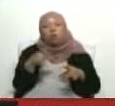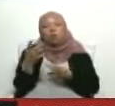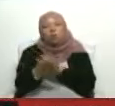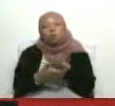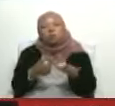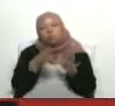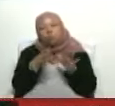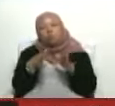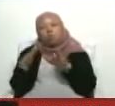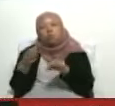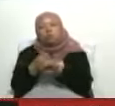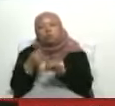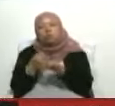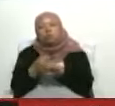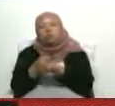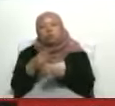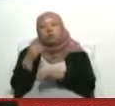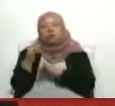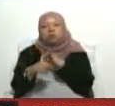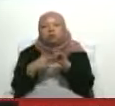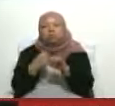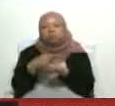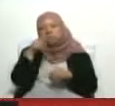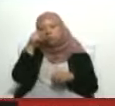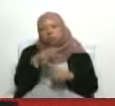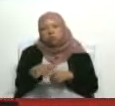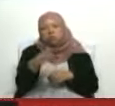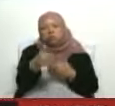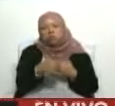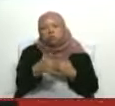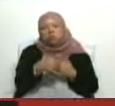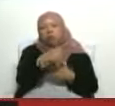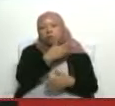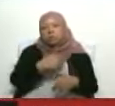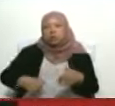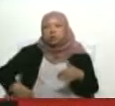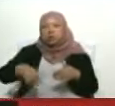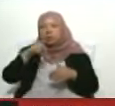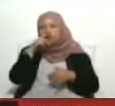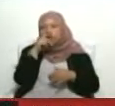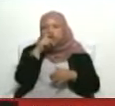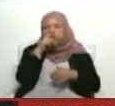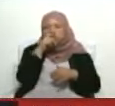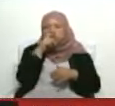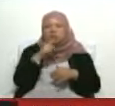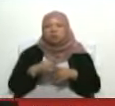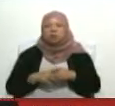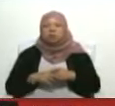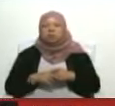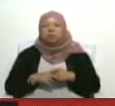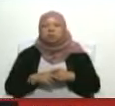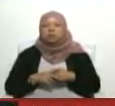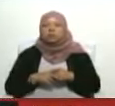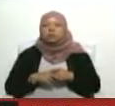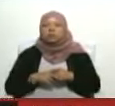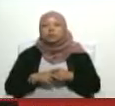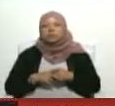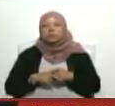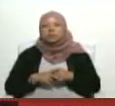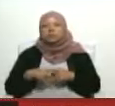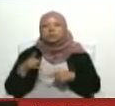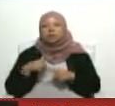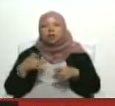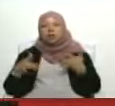y ejecutar el intento de secuestro contra el presidente de la República y el ministro de la Defensa, entre